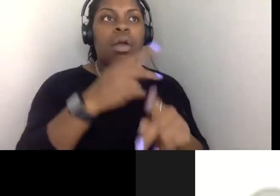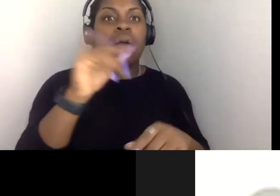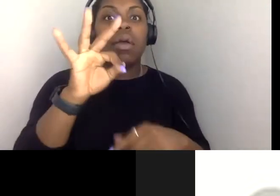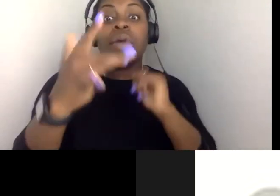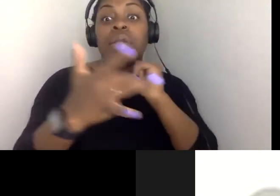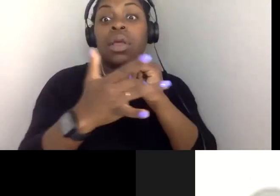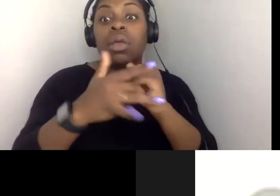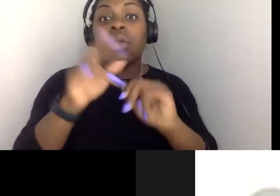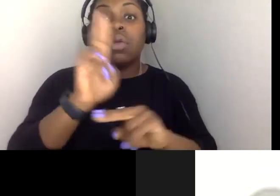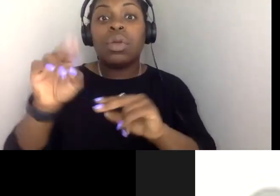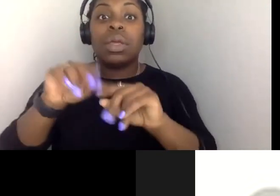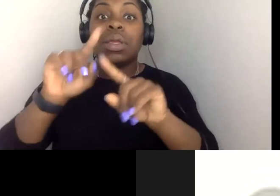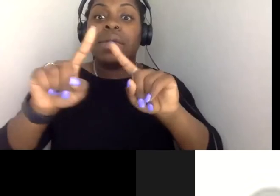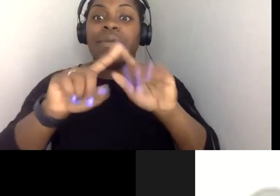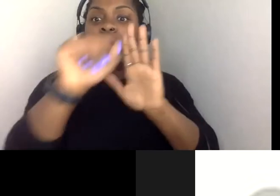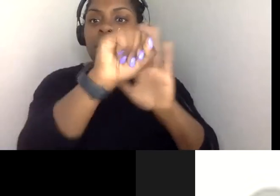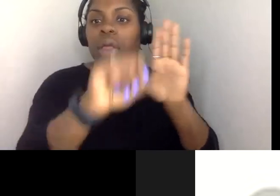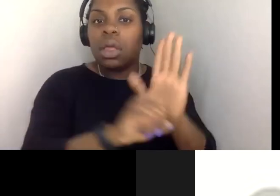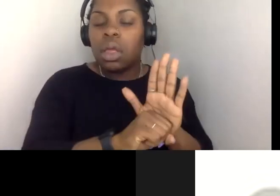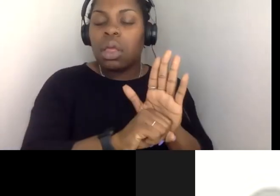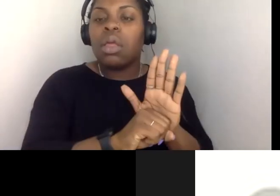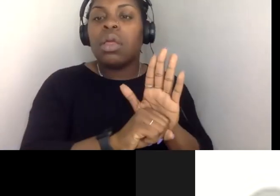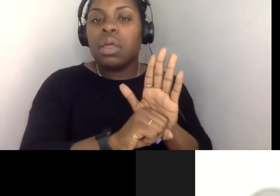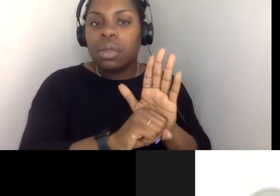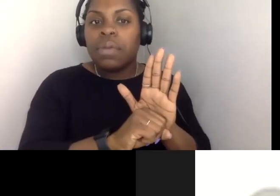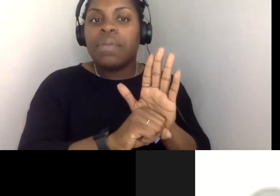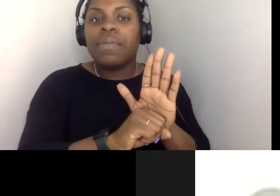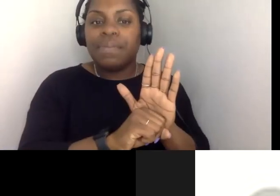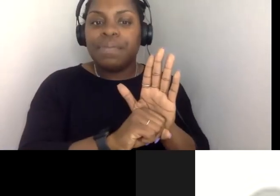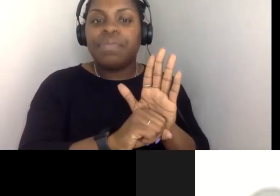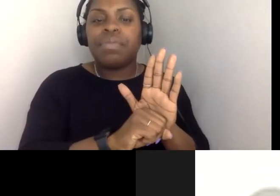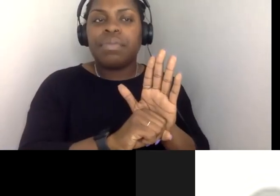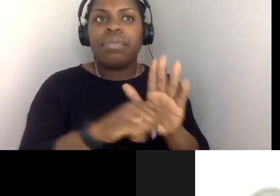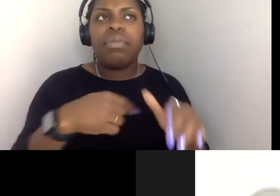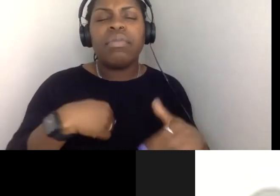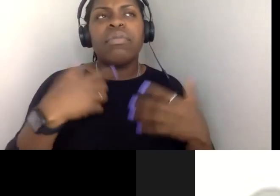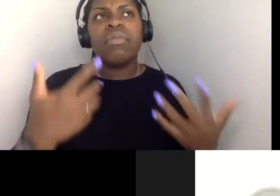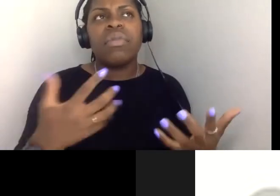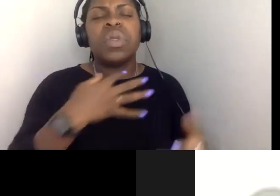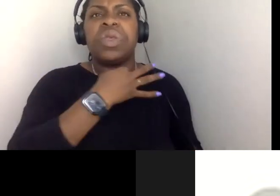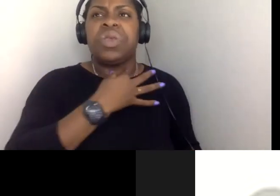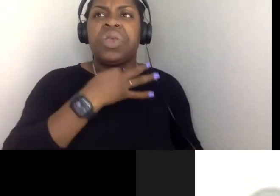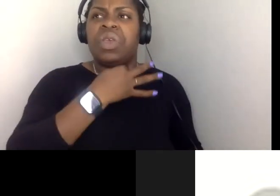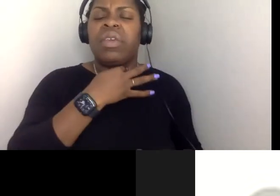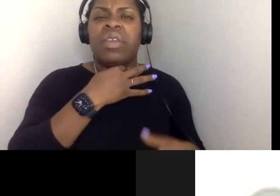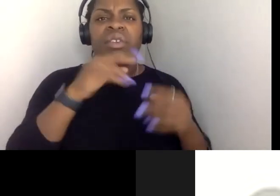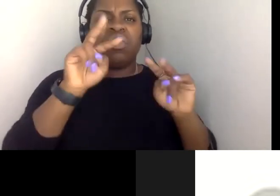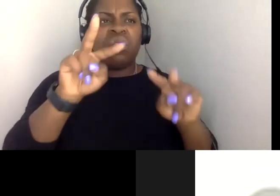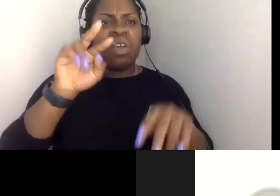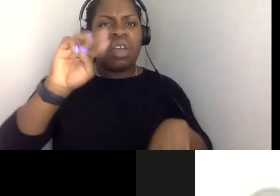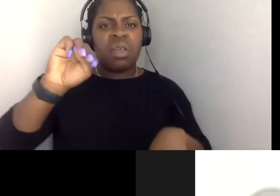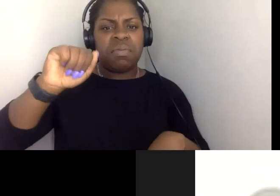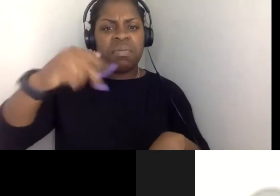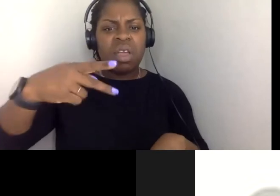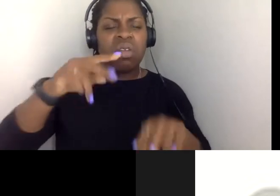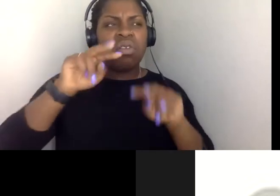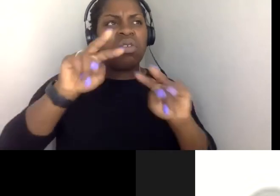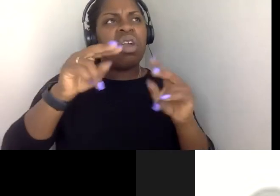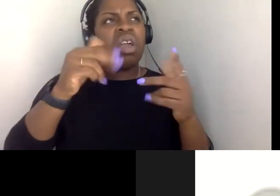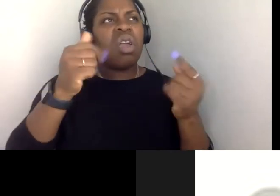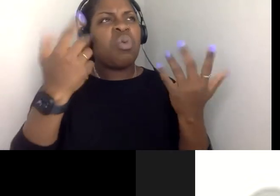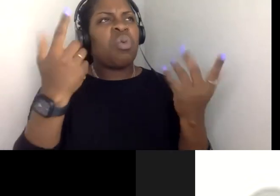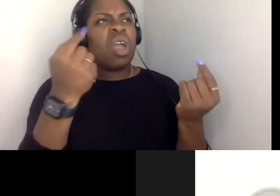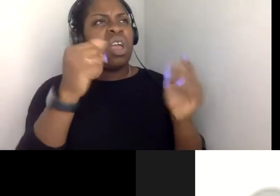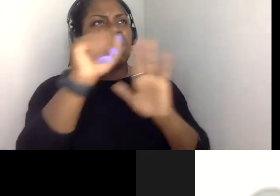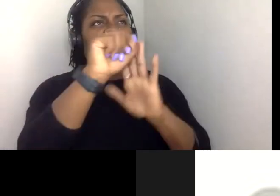saber los diferentes tipos de tecnologías que están utilizados en diferentes estados. Y yo estaba curioso mirando el mapa